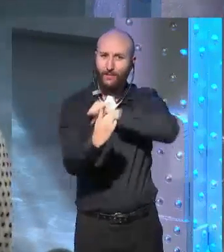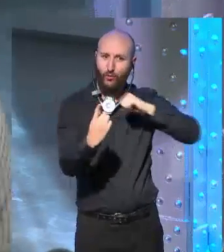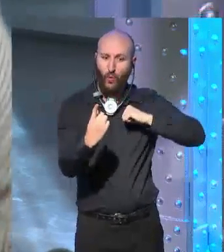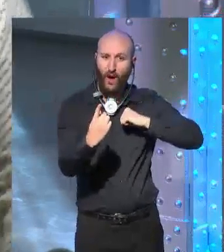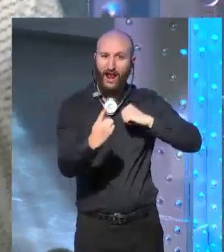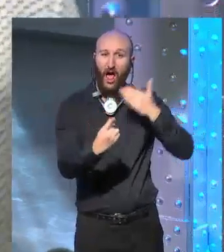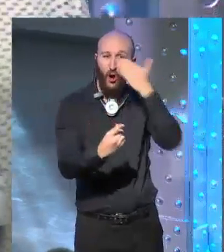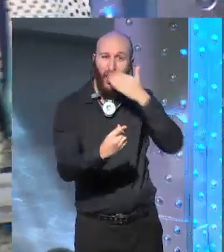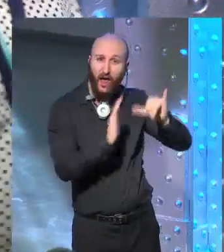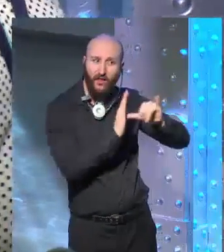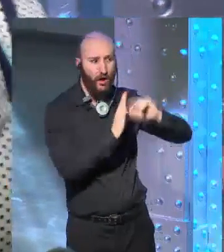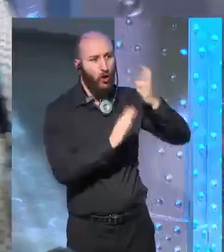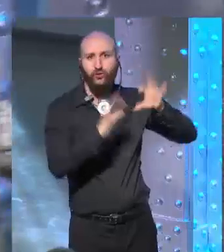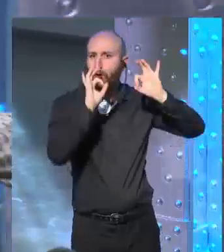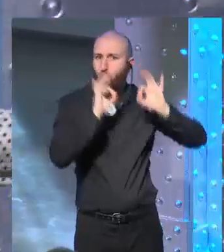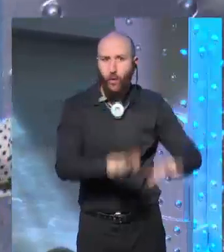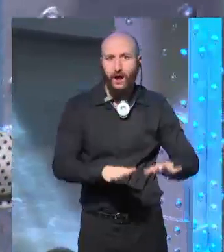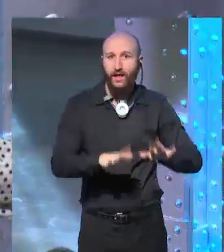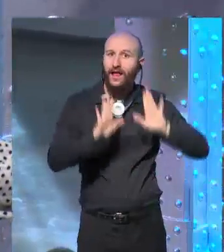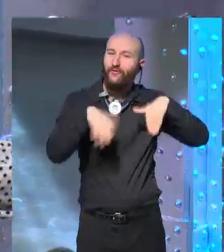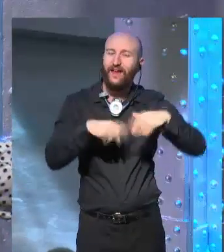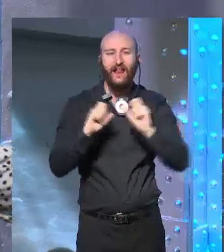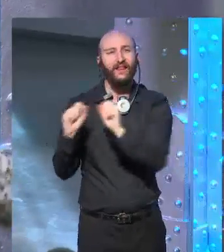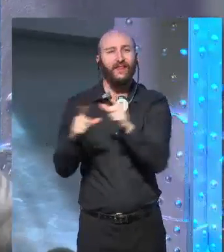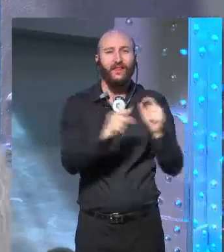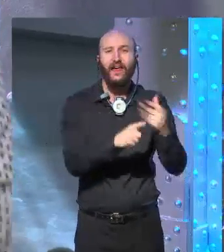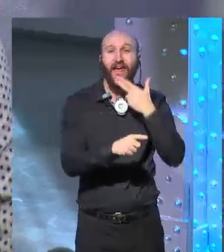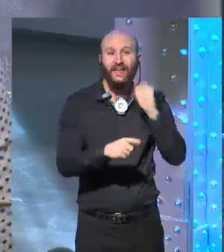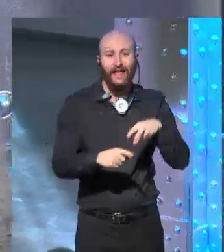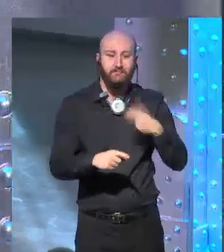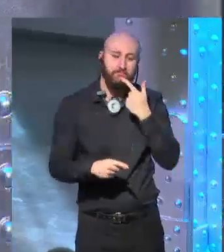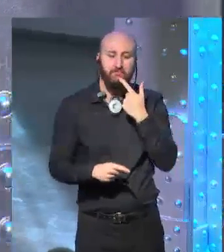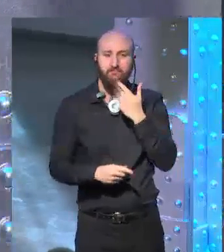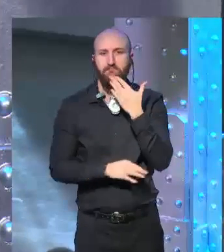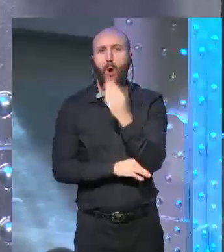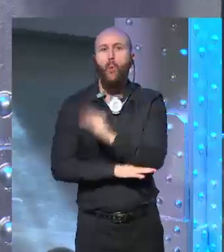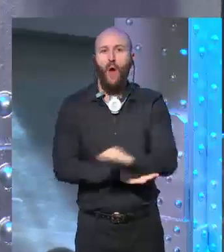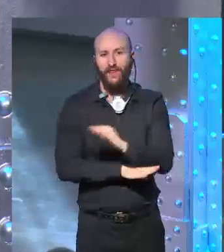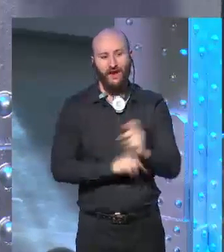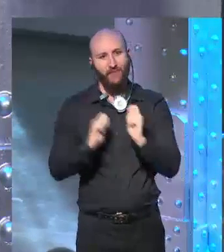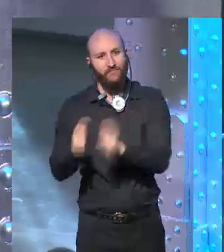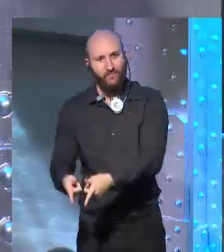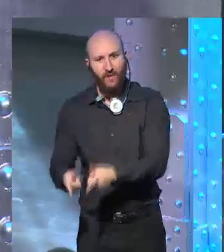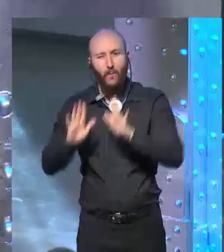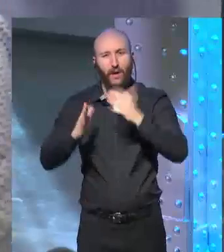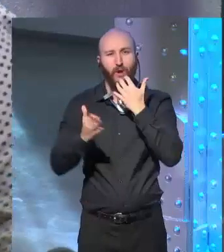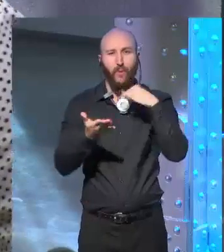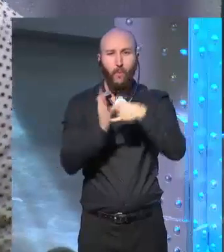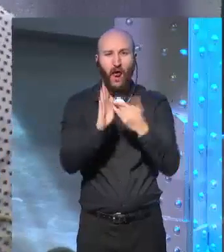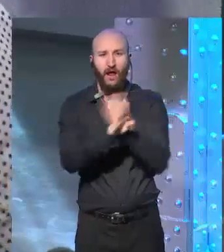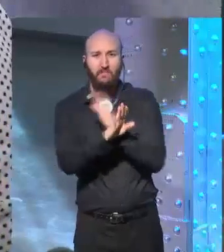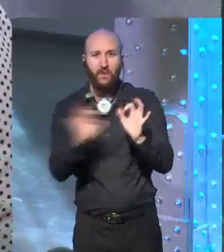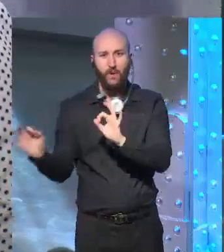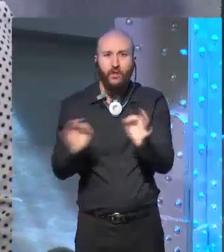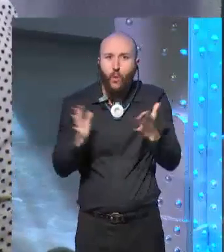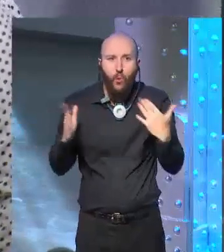también decía lo mismo y se lo vamos a dar además a los de la guardería, pero no había un plan y los niños estaban